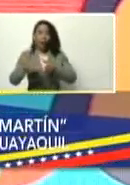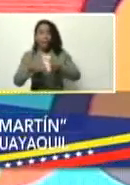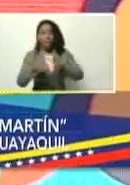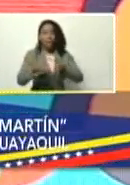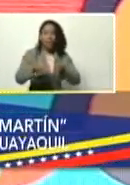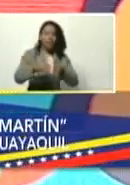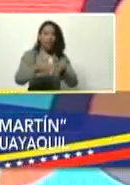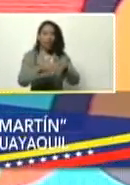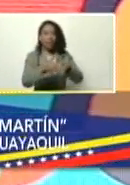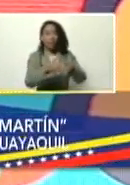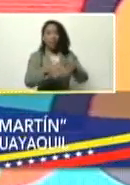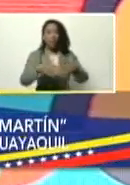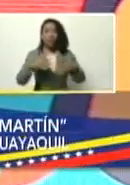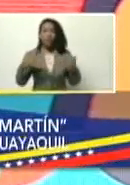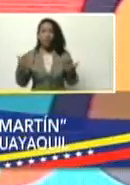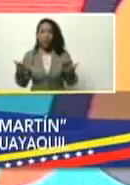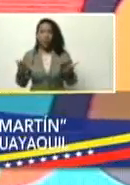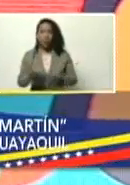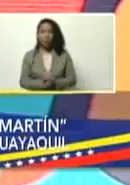y que